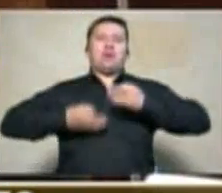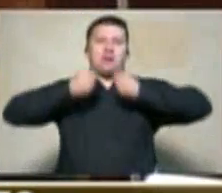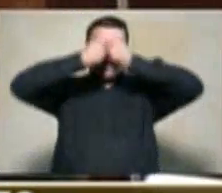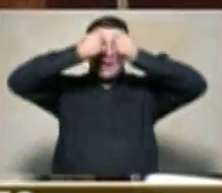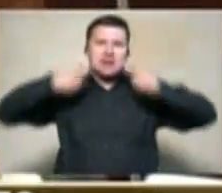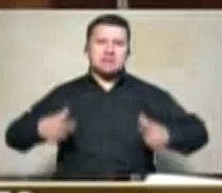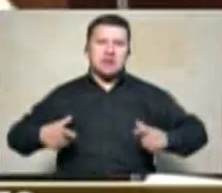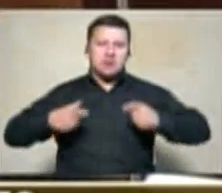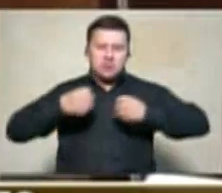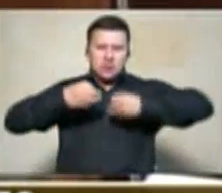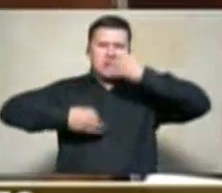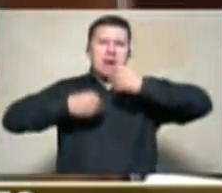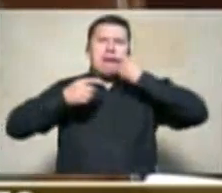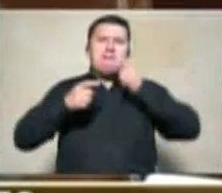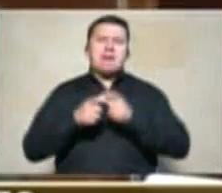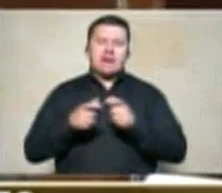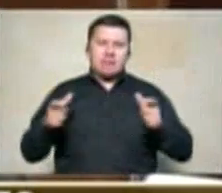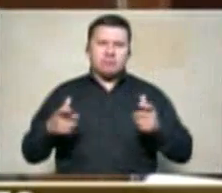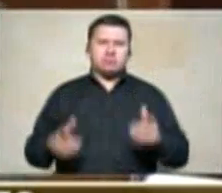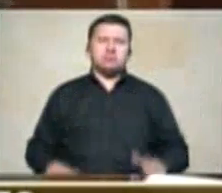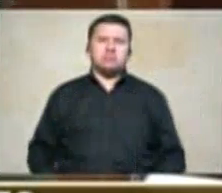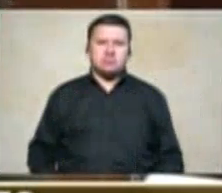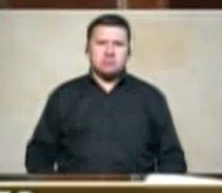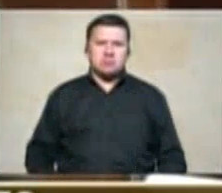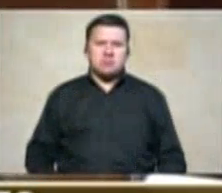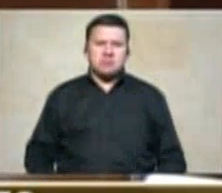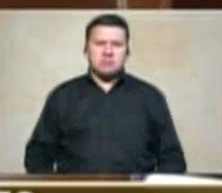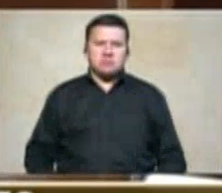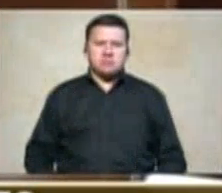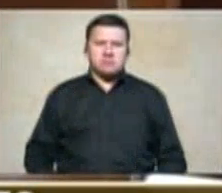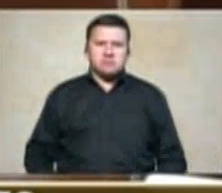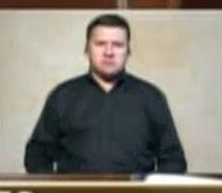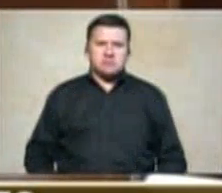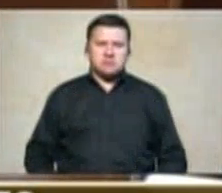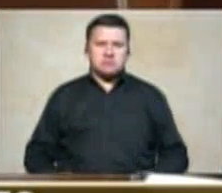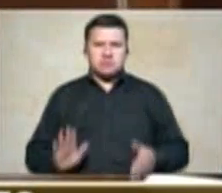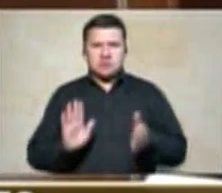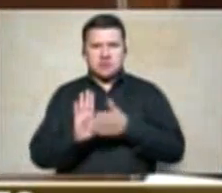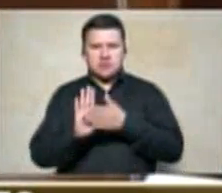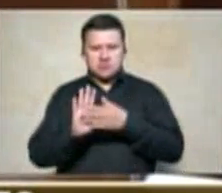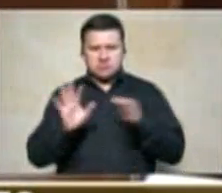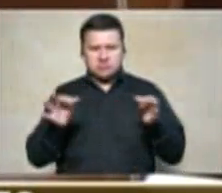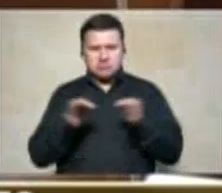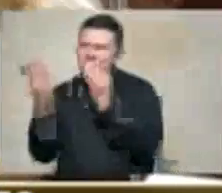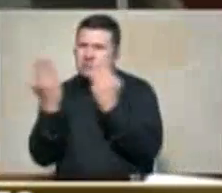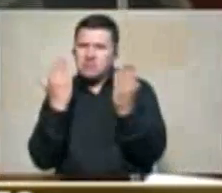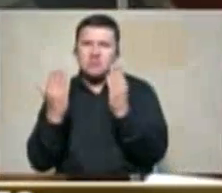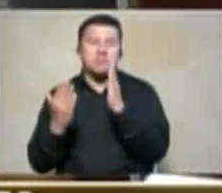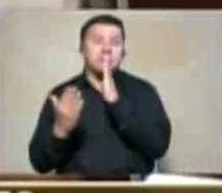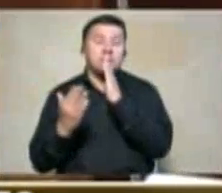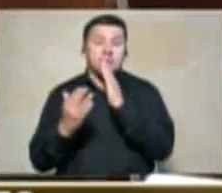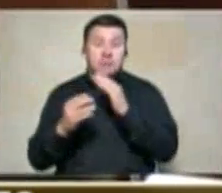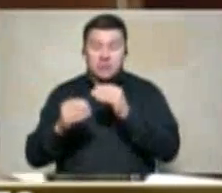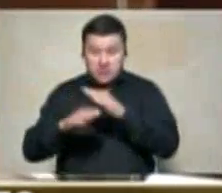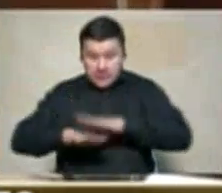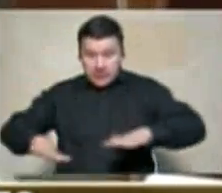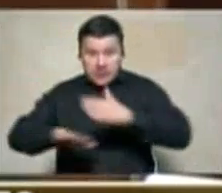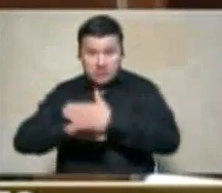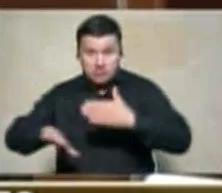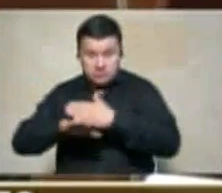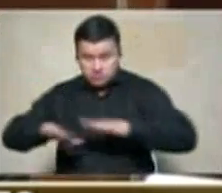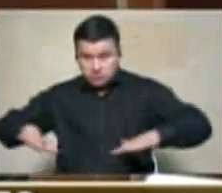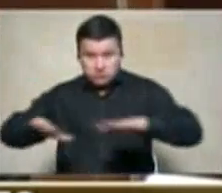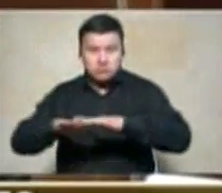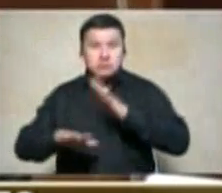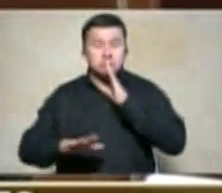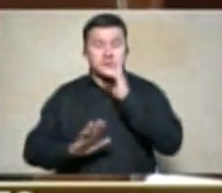la más majestuosa de la rama de herencia. Entre una restitución de tierras ordenada por Timochenko u ordenada por